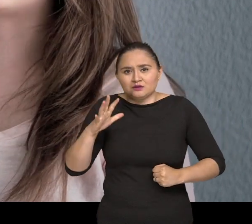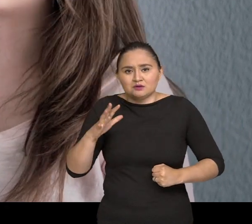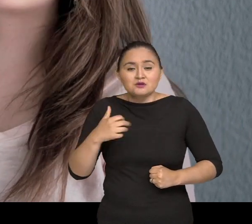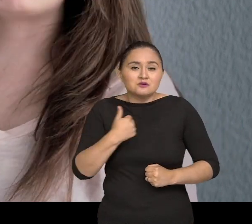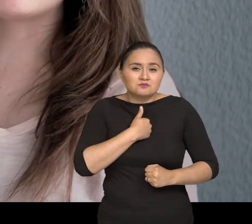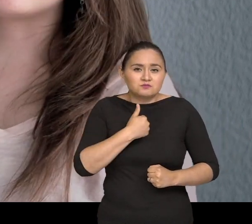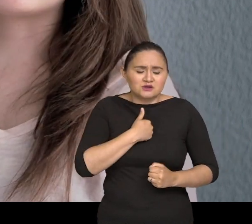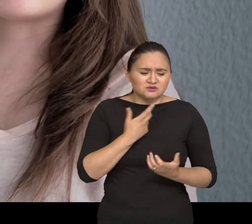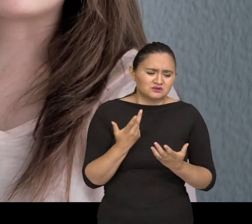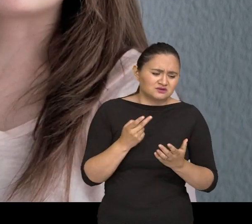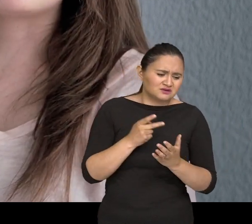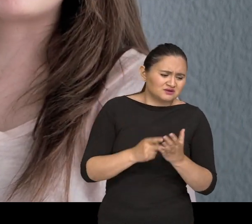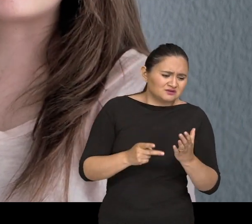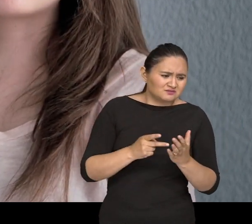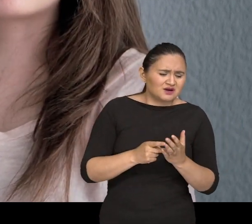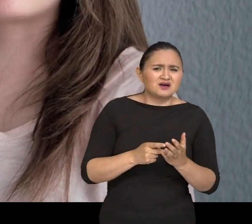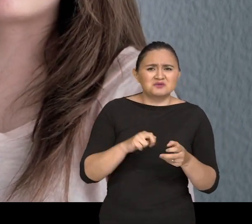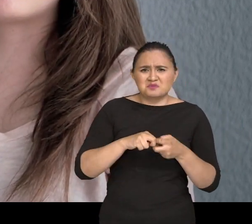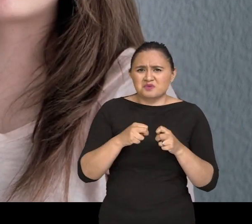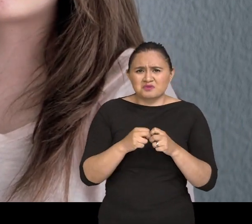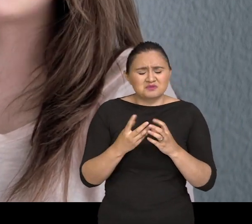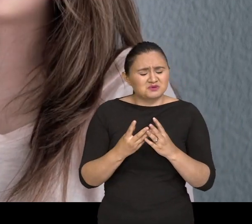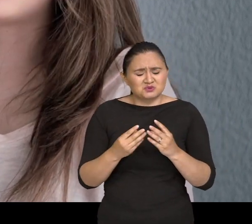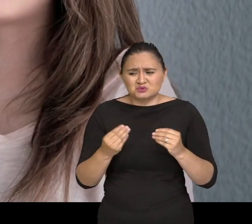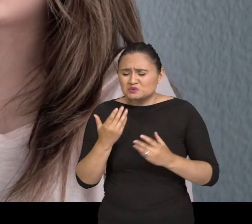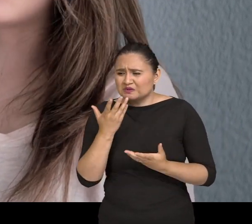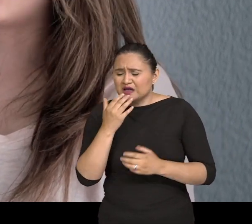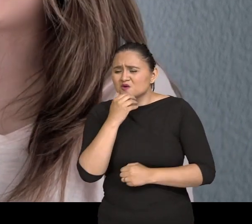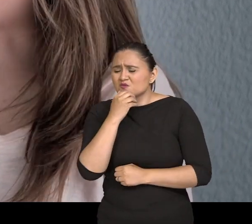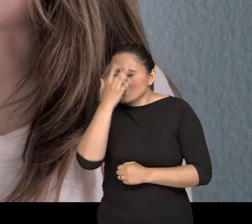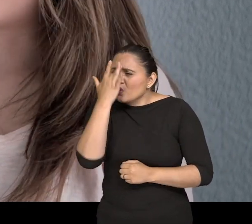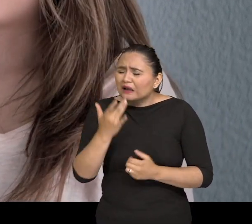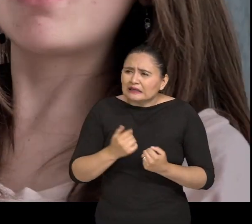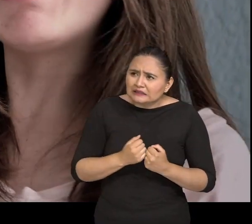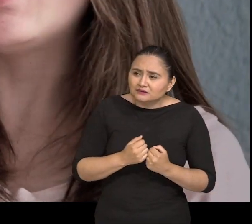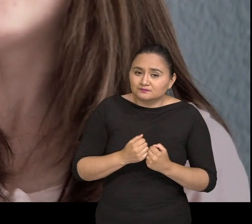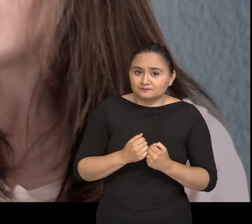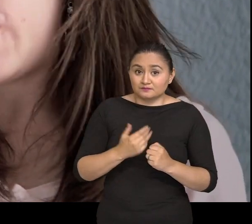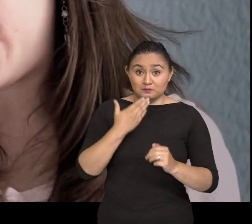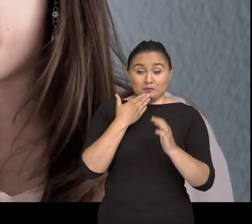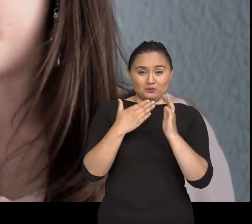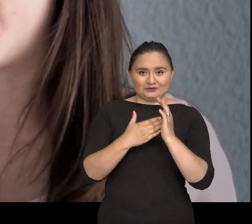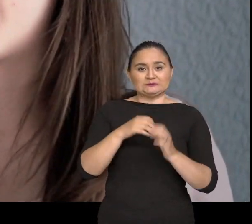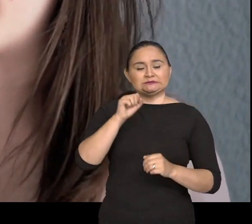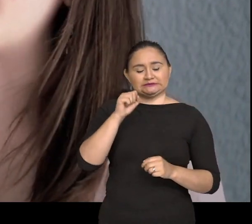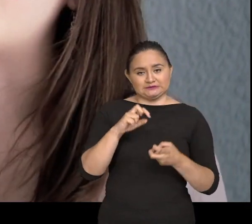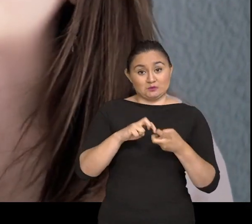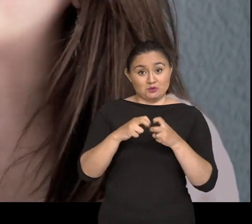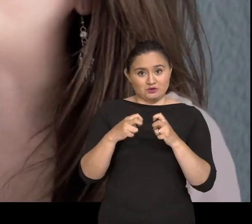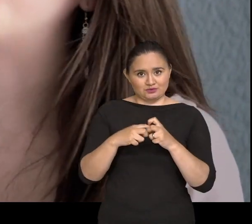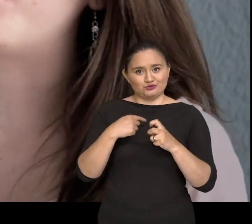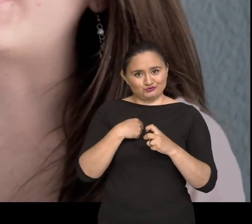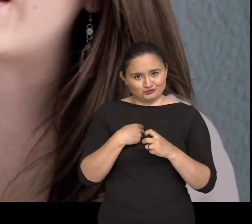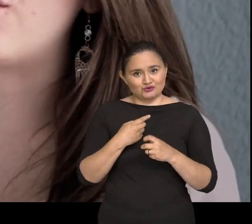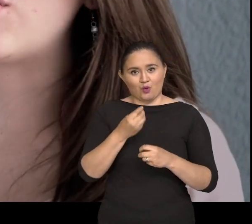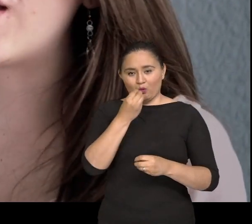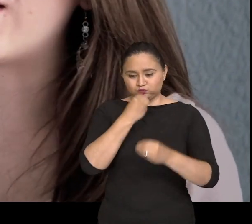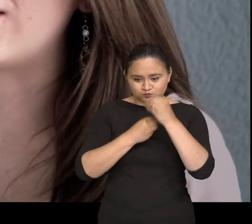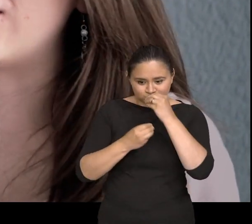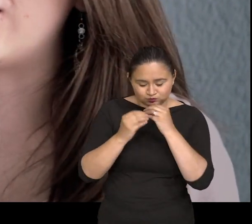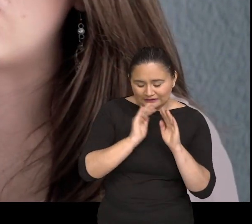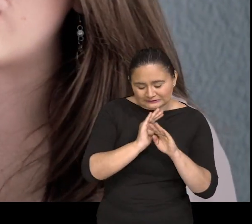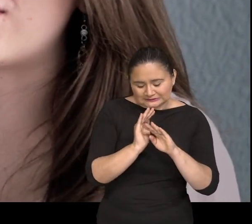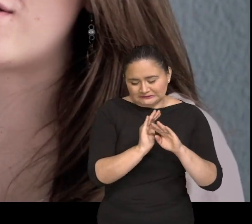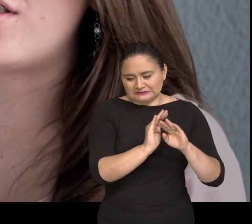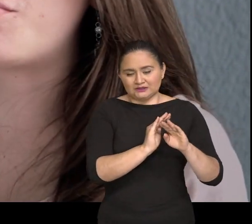dije algo pasó o sea algo no estoy solucionando y por eso sigo así realmente el problema que hubo para que yo